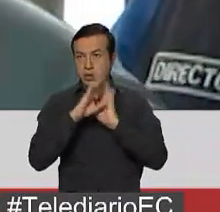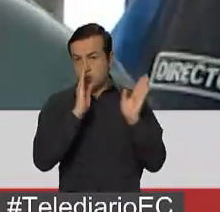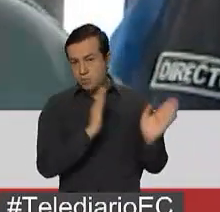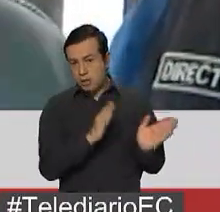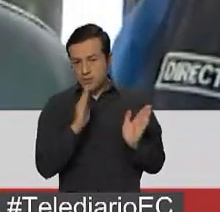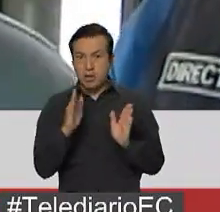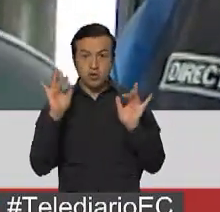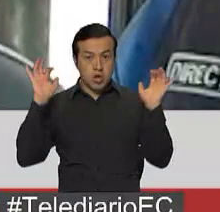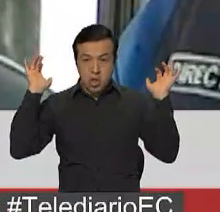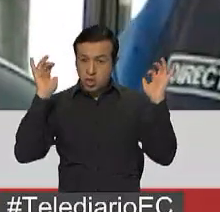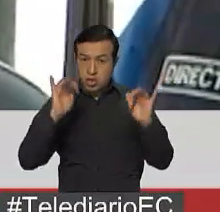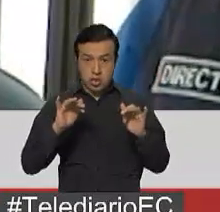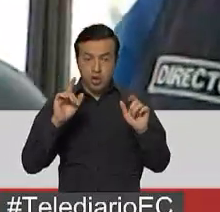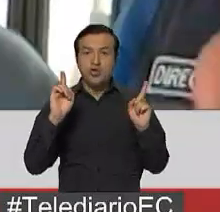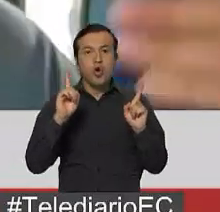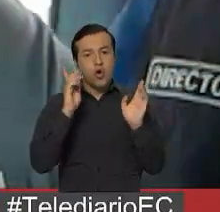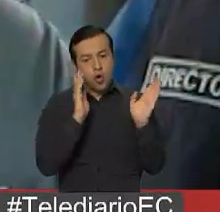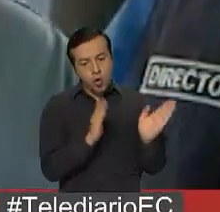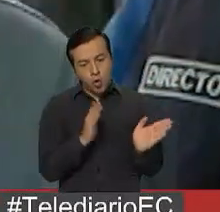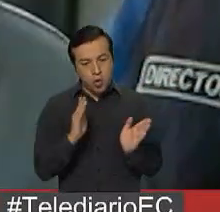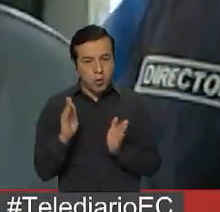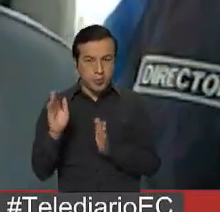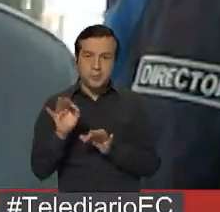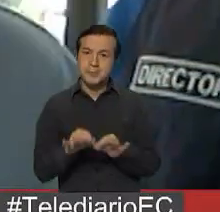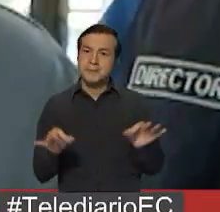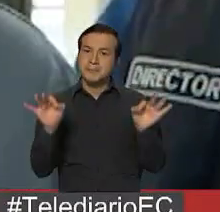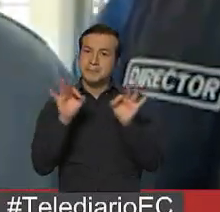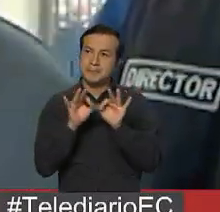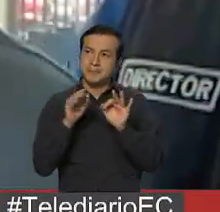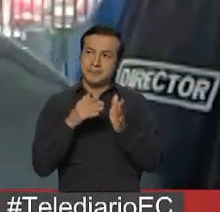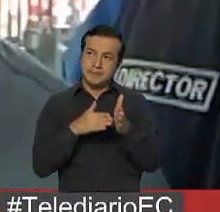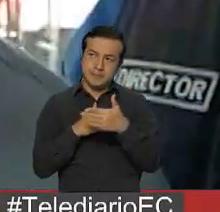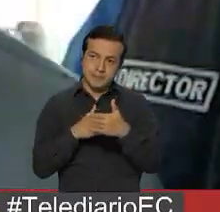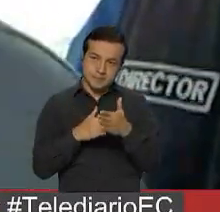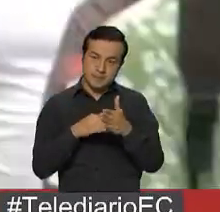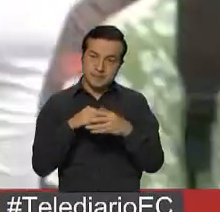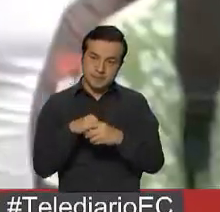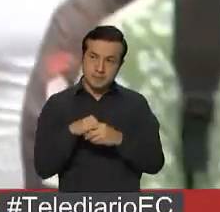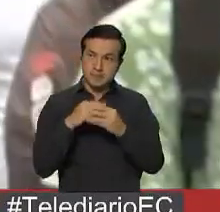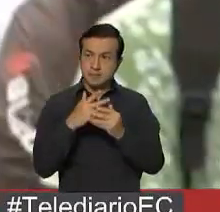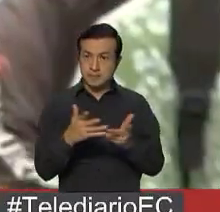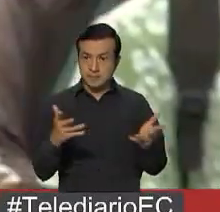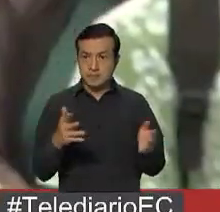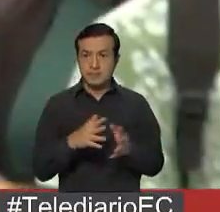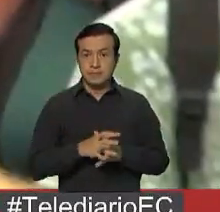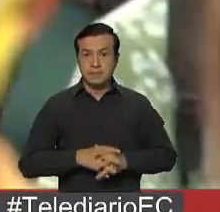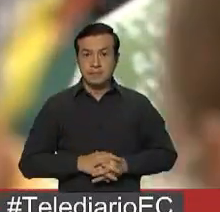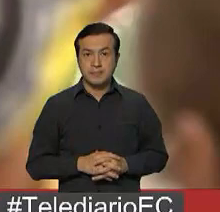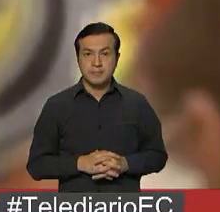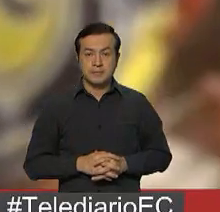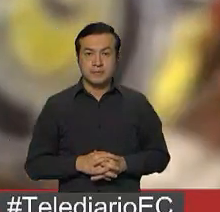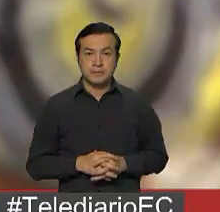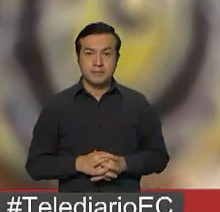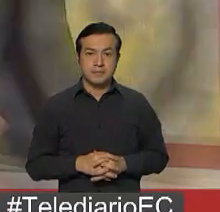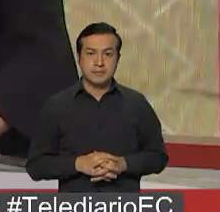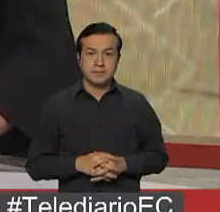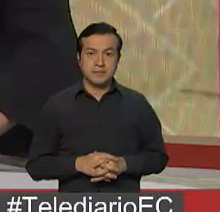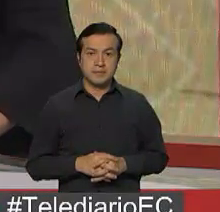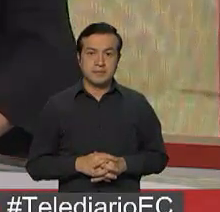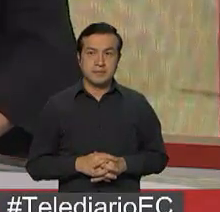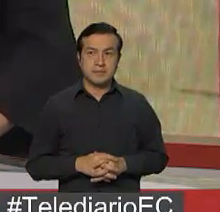también la movilidad de ellos en el transporte público masivo que es la metrovía luís alfredo zúñiga medios públicos